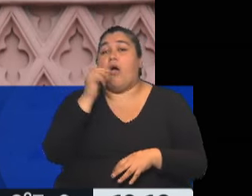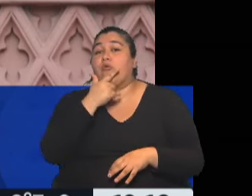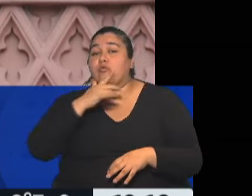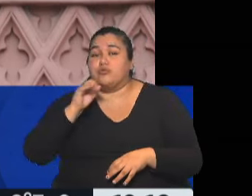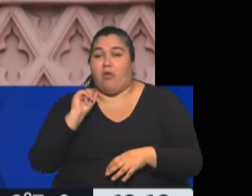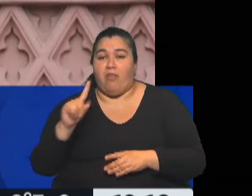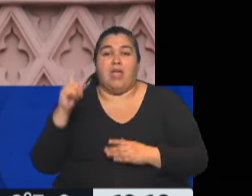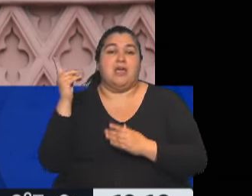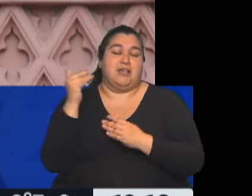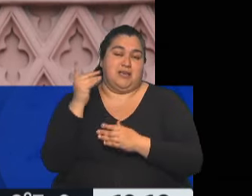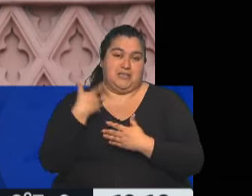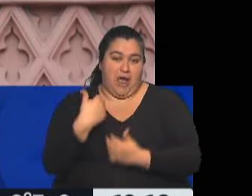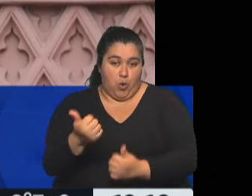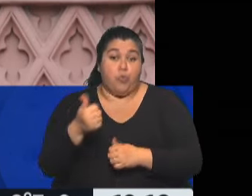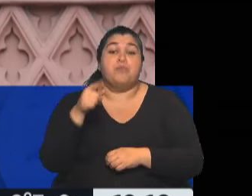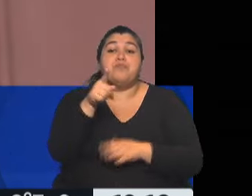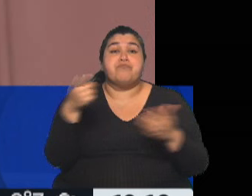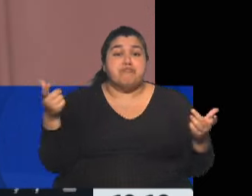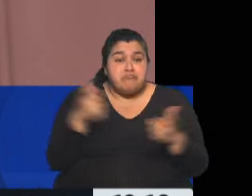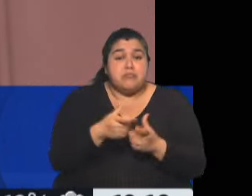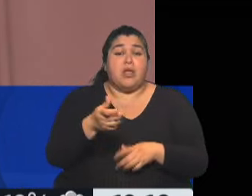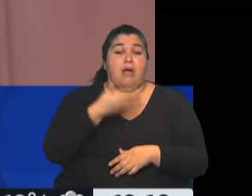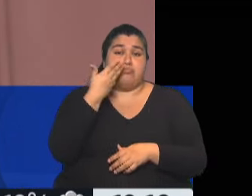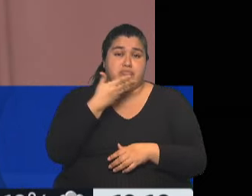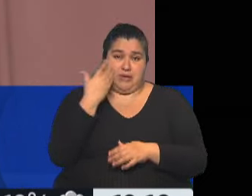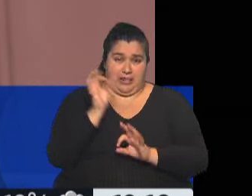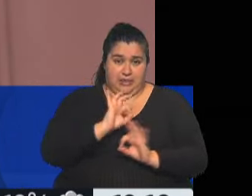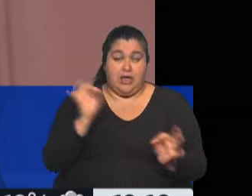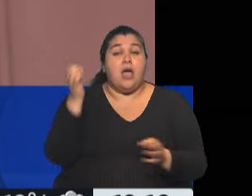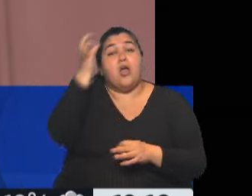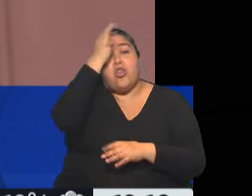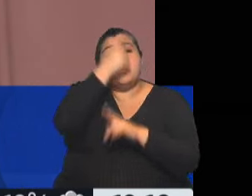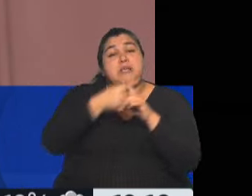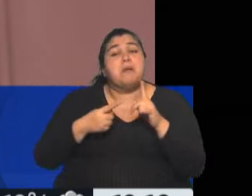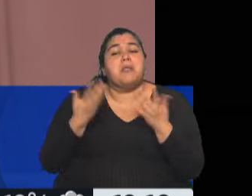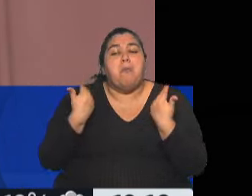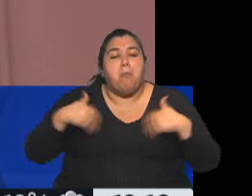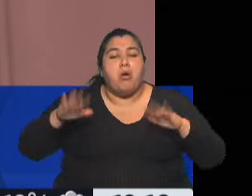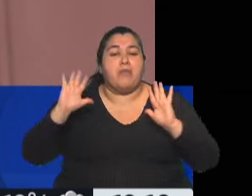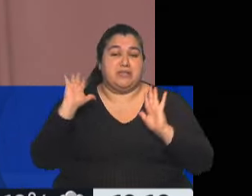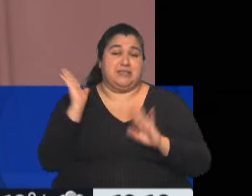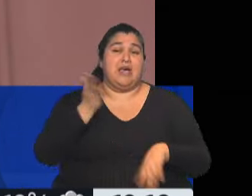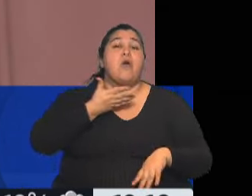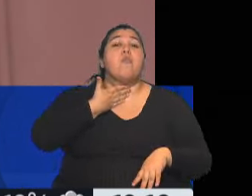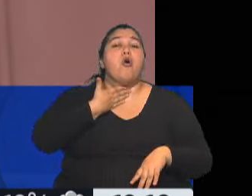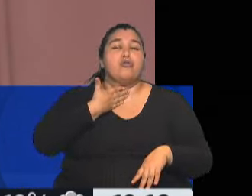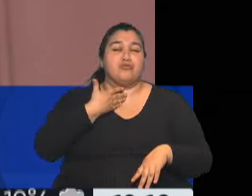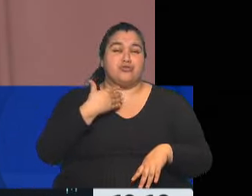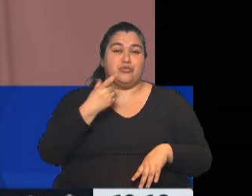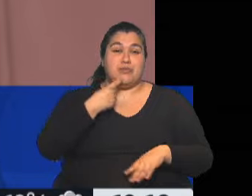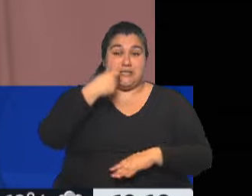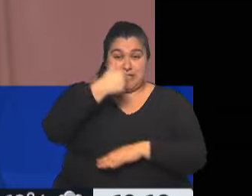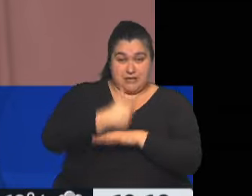gabinete que no tuvo conferencia de prensa. Bueno, a ver, se estima que 12:30 puede hablar el vocero presidencial, no en el